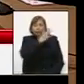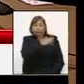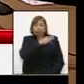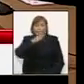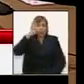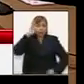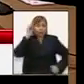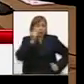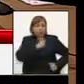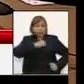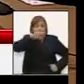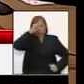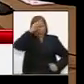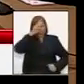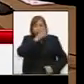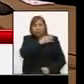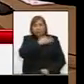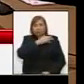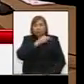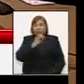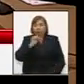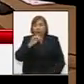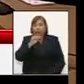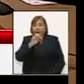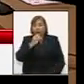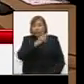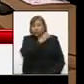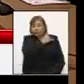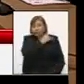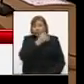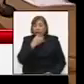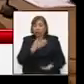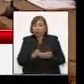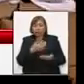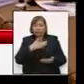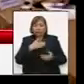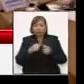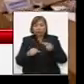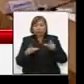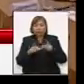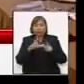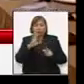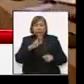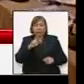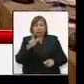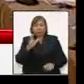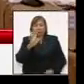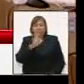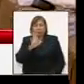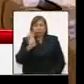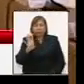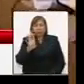Perú. Ostento el grado de mayor de la Policía Nacional. Mi número de DNI es